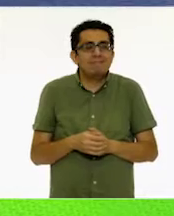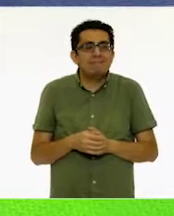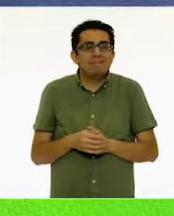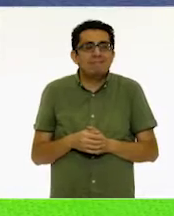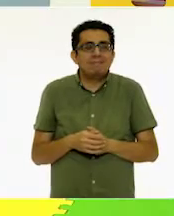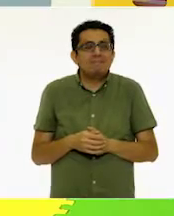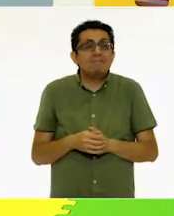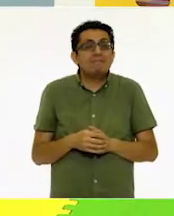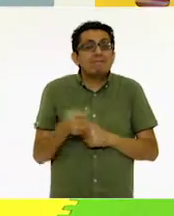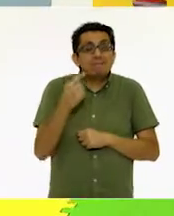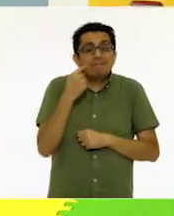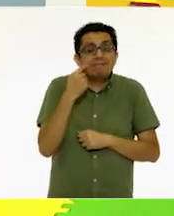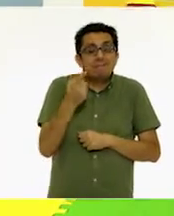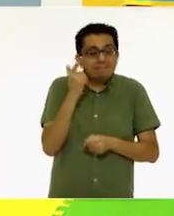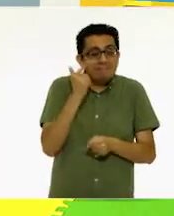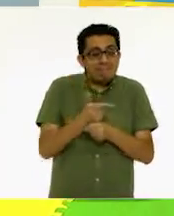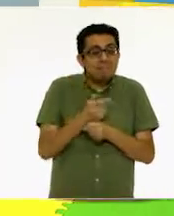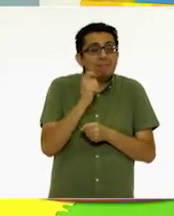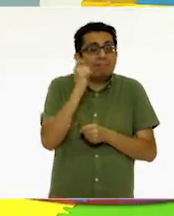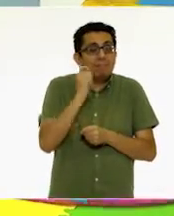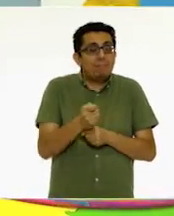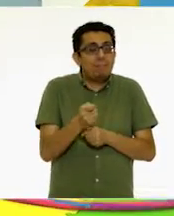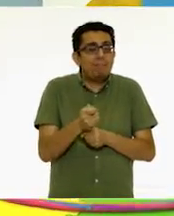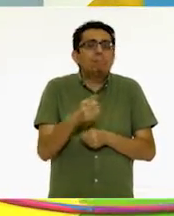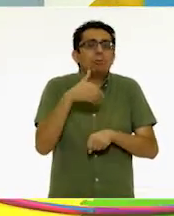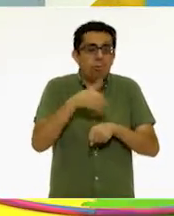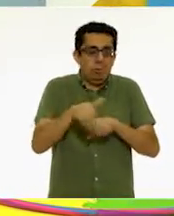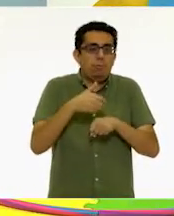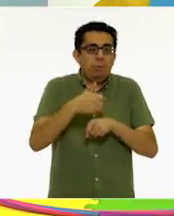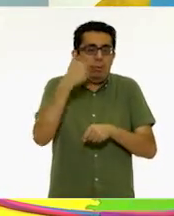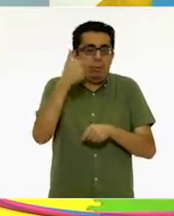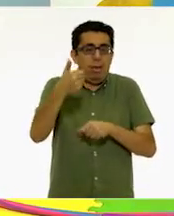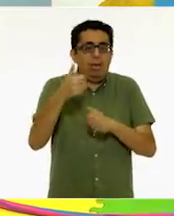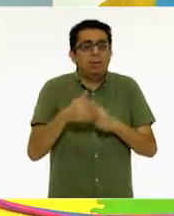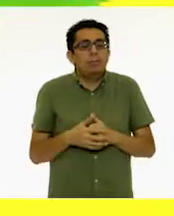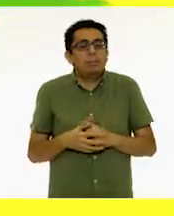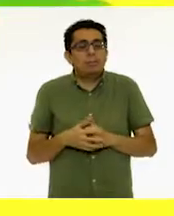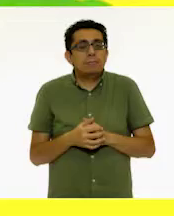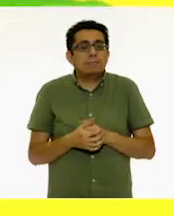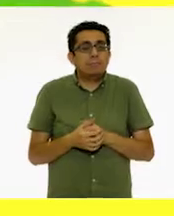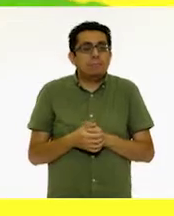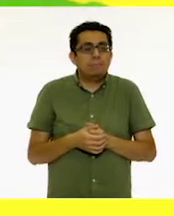¡Oh! ¡Miren lo que salió! ¡Salió seis!